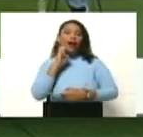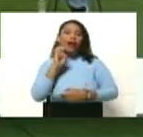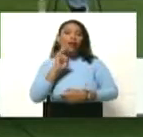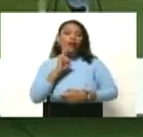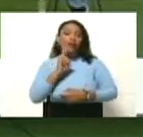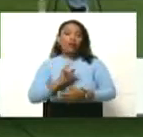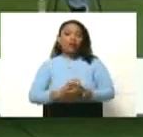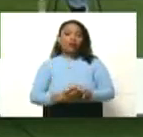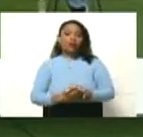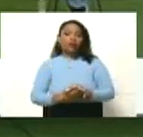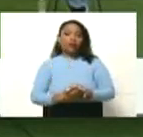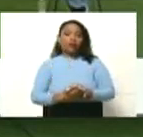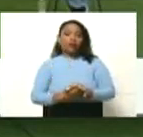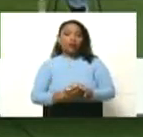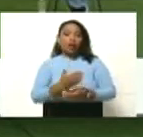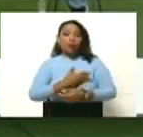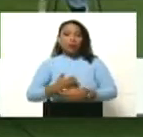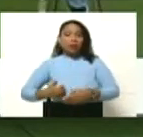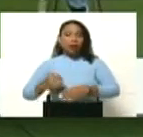Daniel,